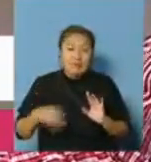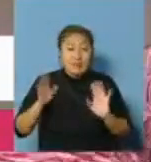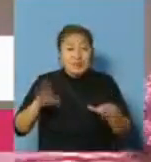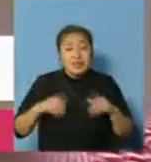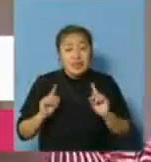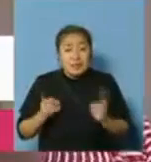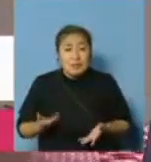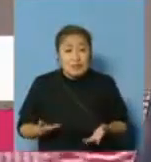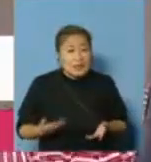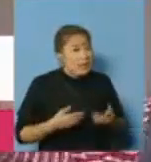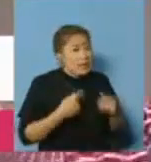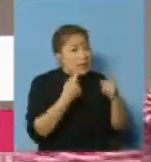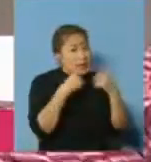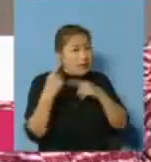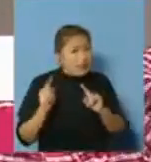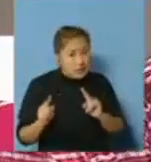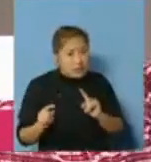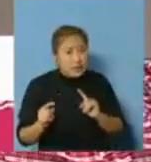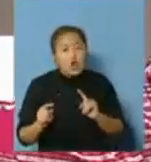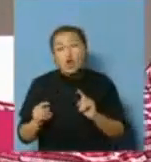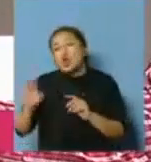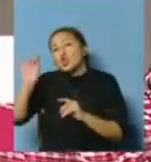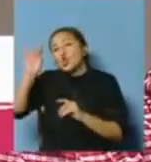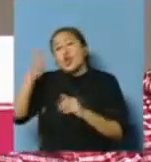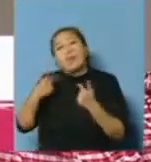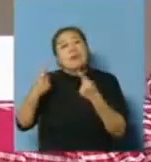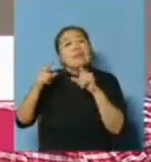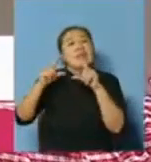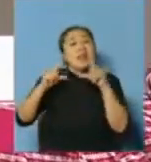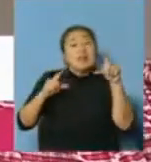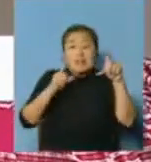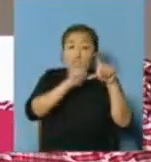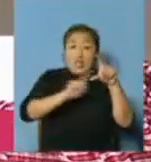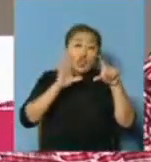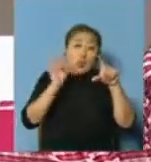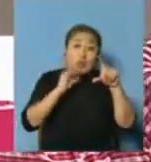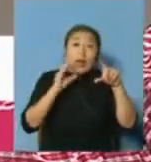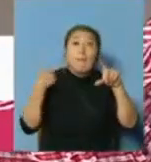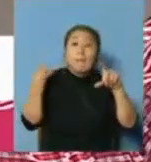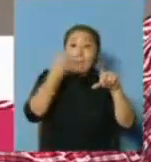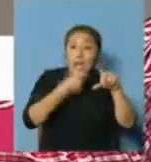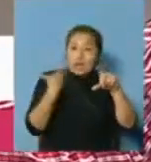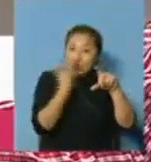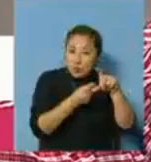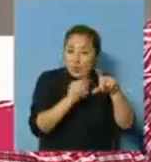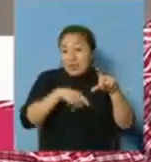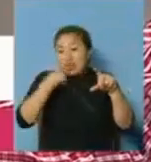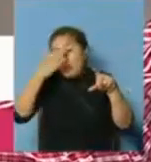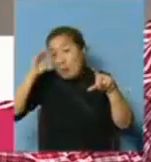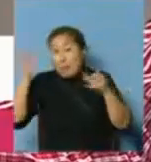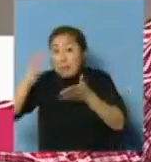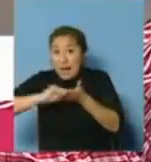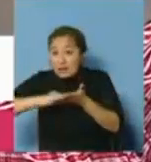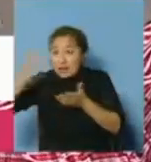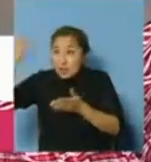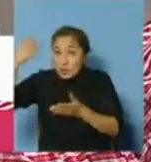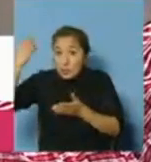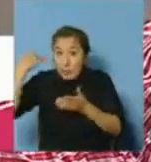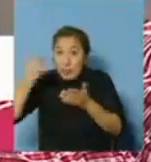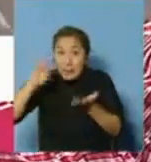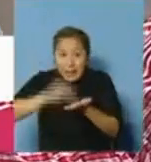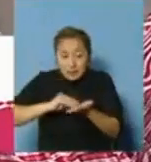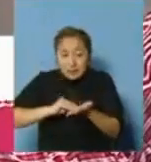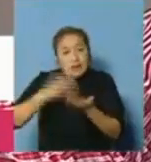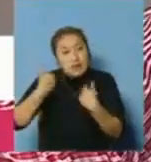supuesto que vaya de la diferencia de 200 solo de la diferencia sólo de la diferencia de todas maneras a pesar